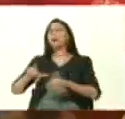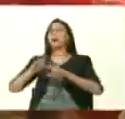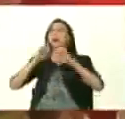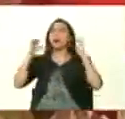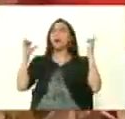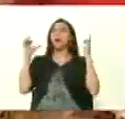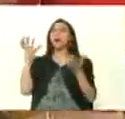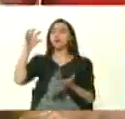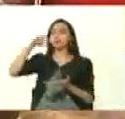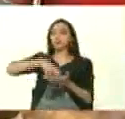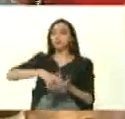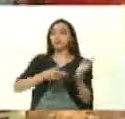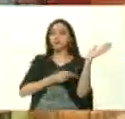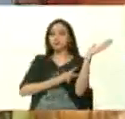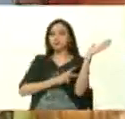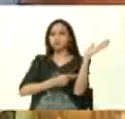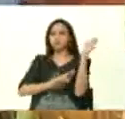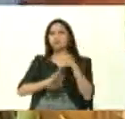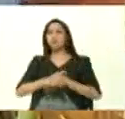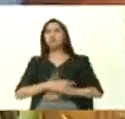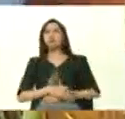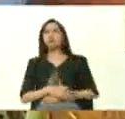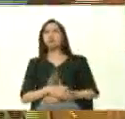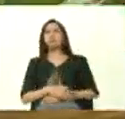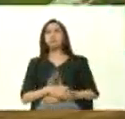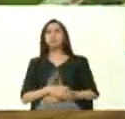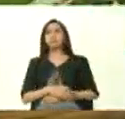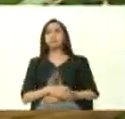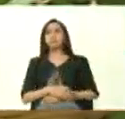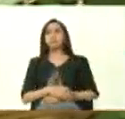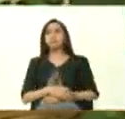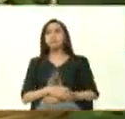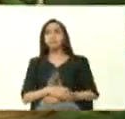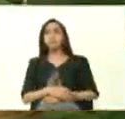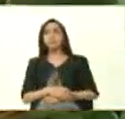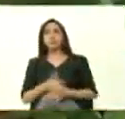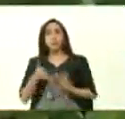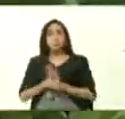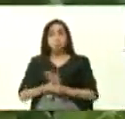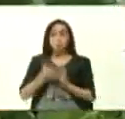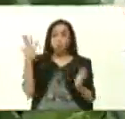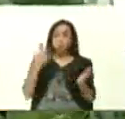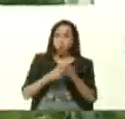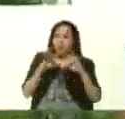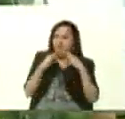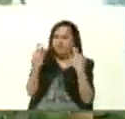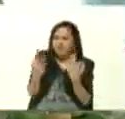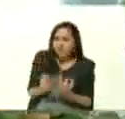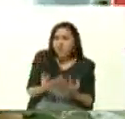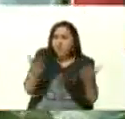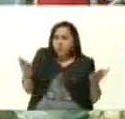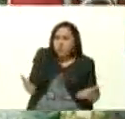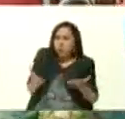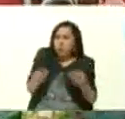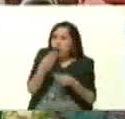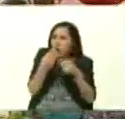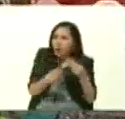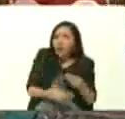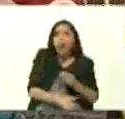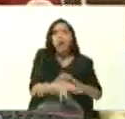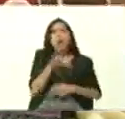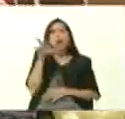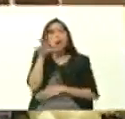la parroquia Catialamar del estado La Guaira, más de 5.000 familias podrán comprar